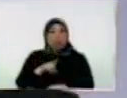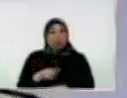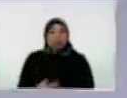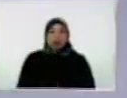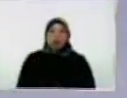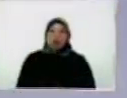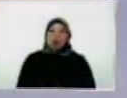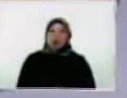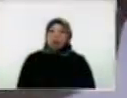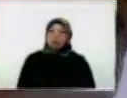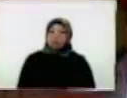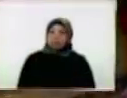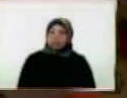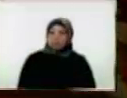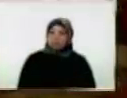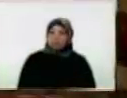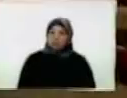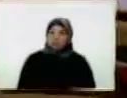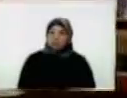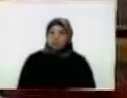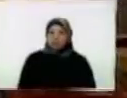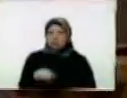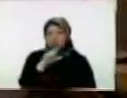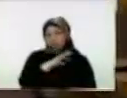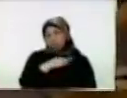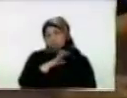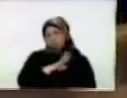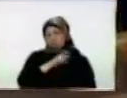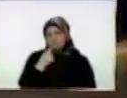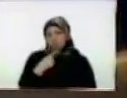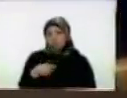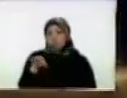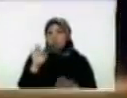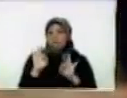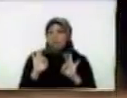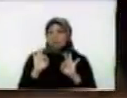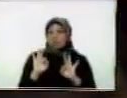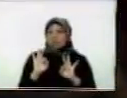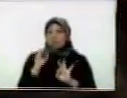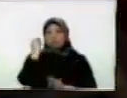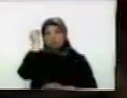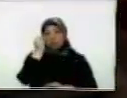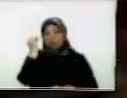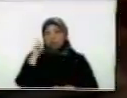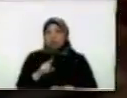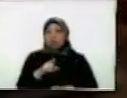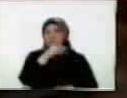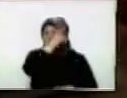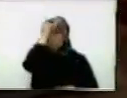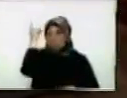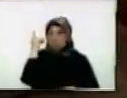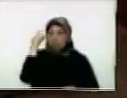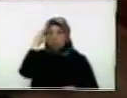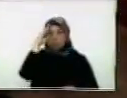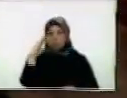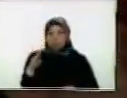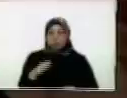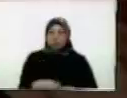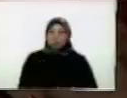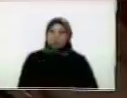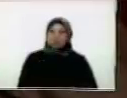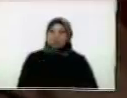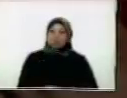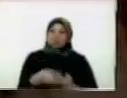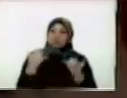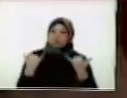mentira. Si lo digo en forma particular, y lo puedo decir también por Diosdado, por los compañeros militares, para el